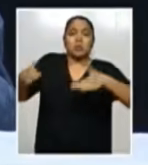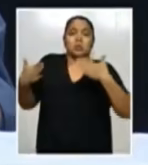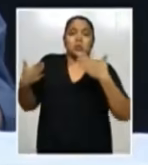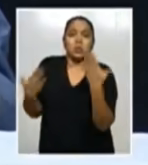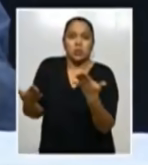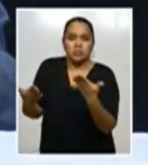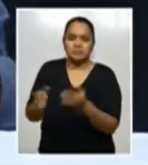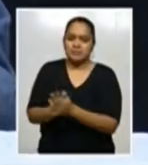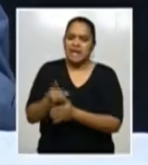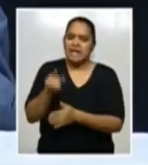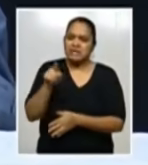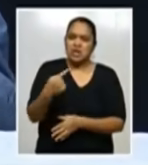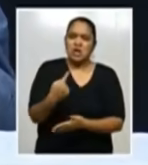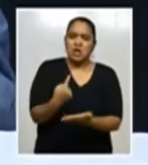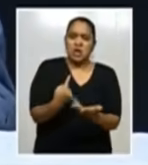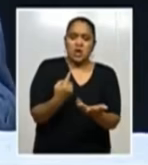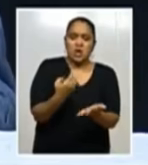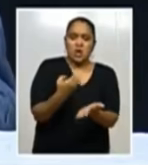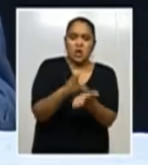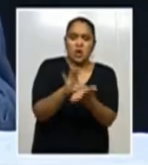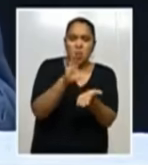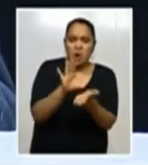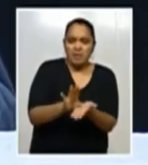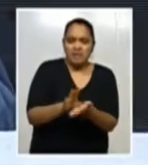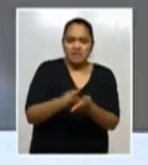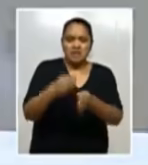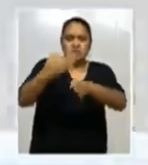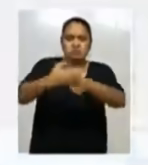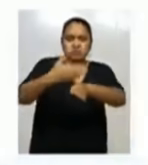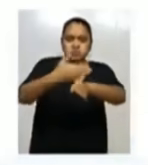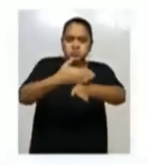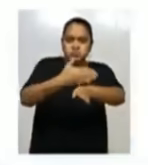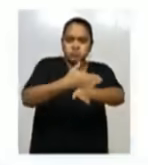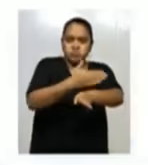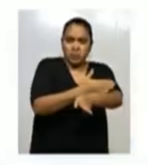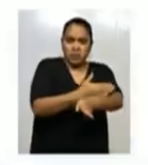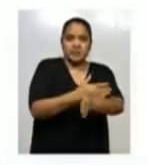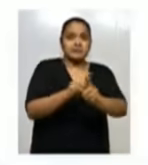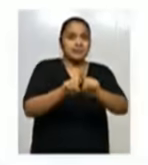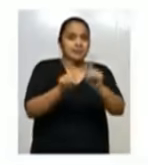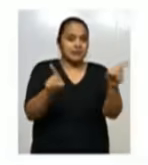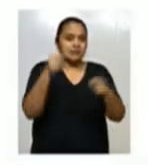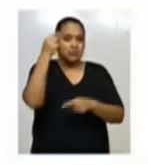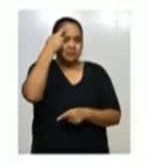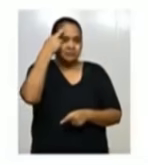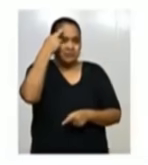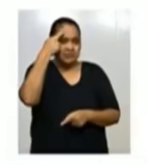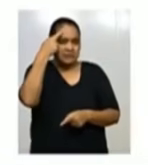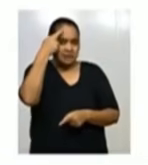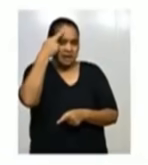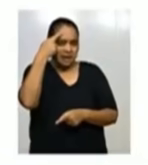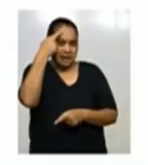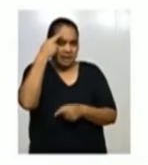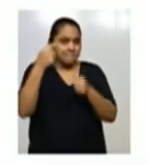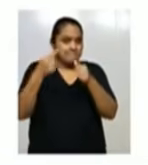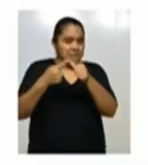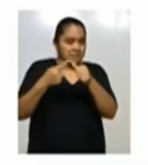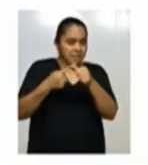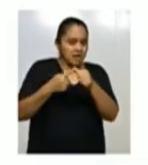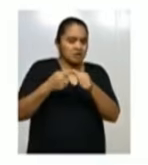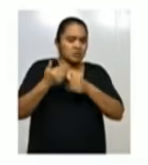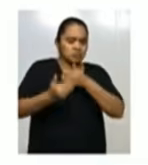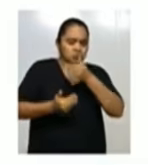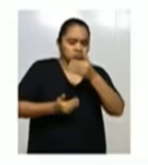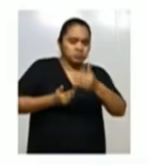ser paulatinamente, por etapas, y hacerla inteligentemente. Todos coinciden de que tiene que haber una